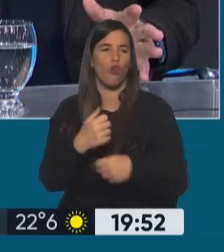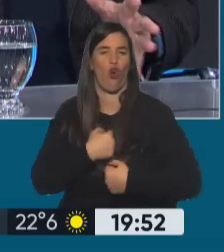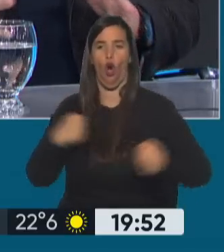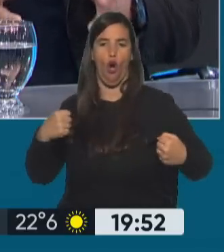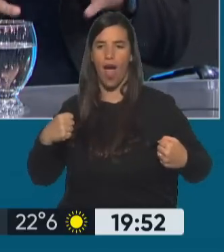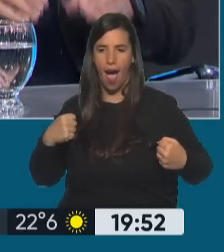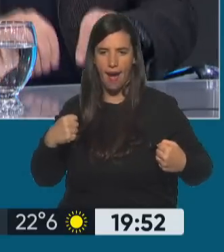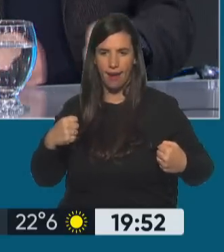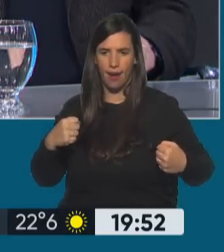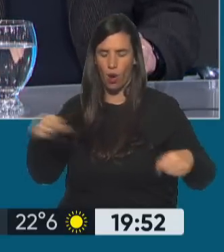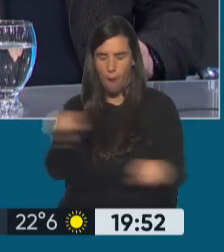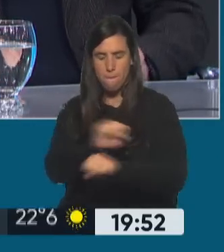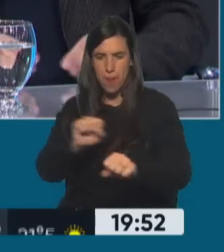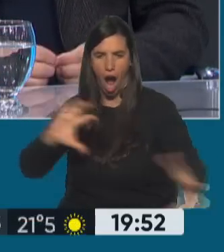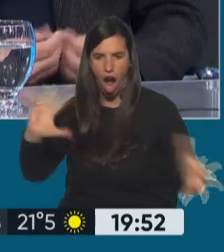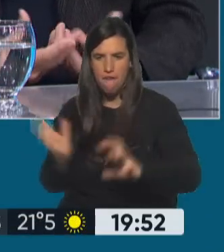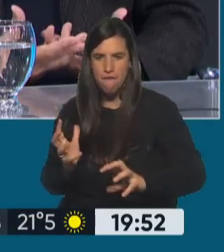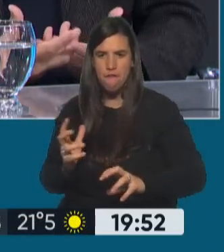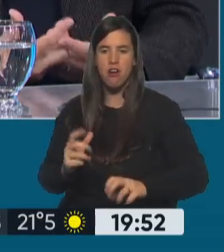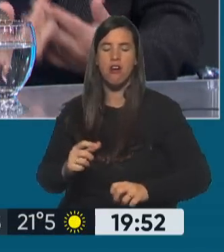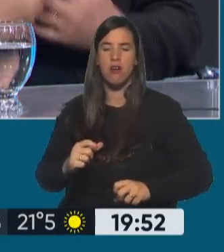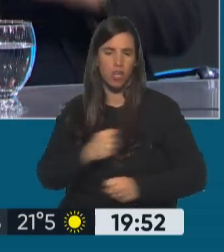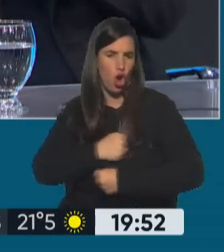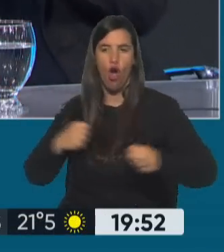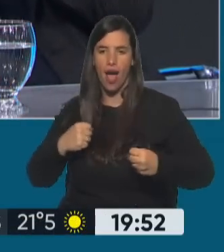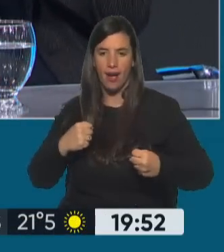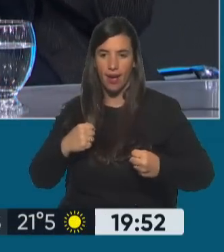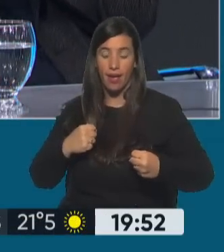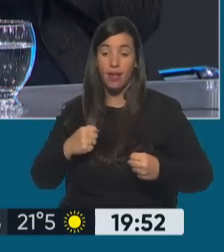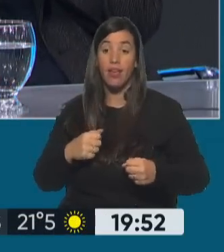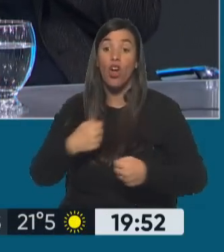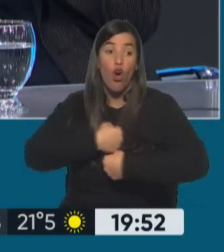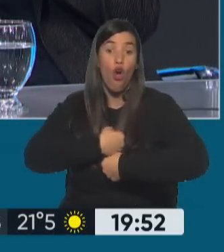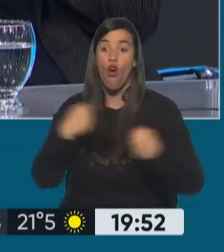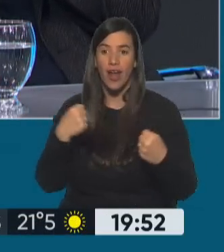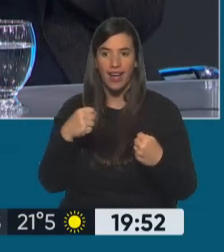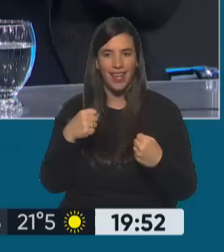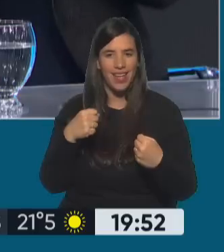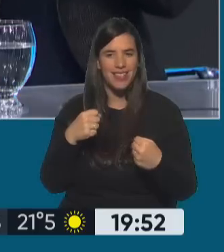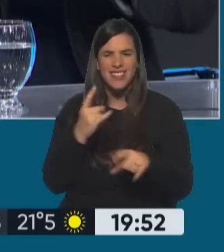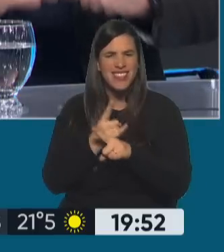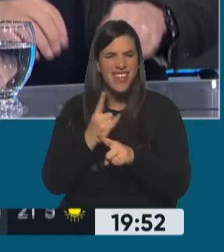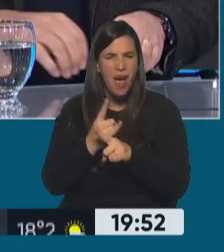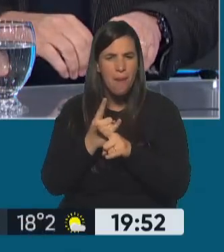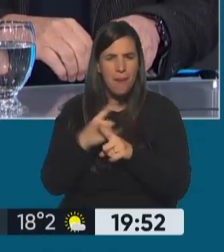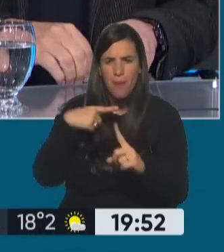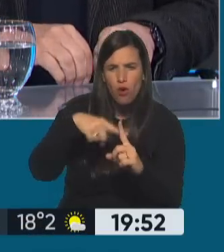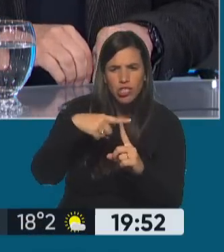cierto? Sí. La palabra coraje, en su etimología, no necesariamente es positiva. Es